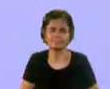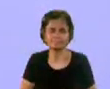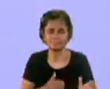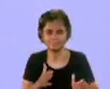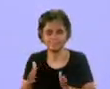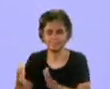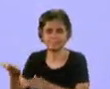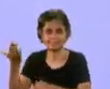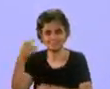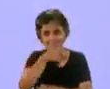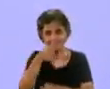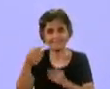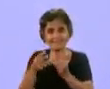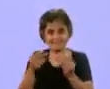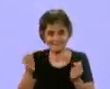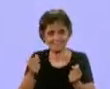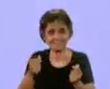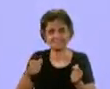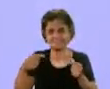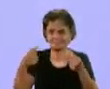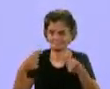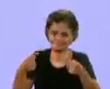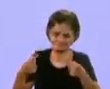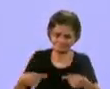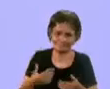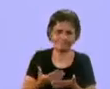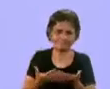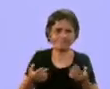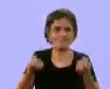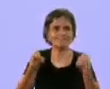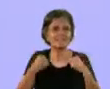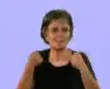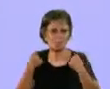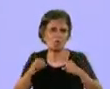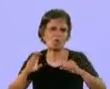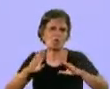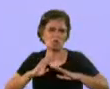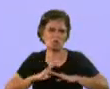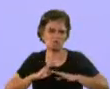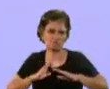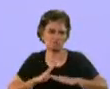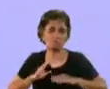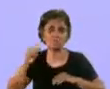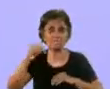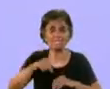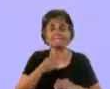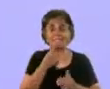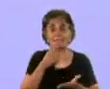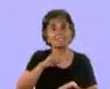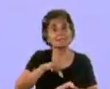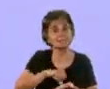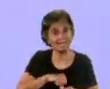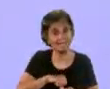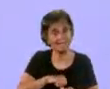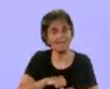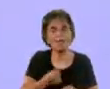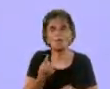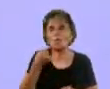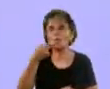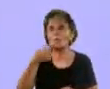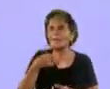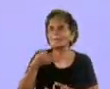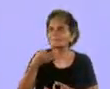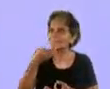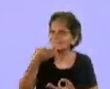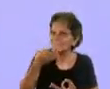Este fin de semana hubo muchas actividades deportivas en toda la provincia y en nuestra ciudad capital hubo una muy interesante